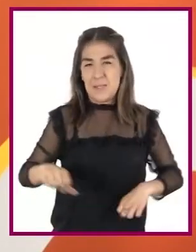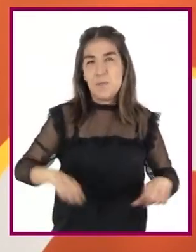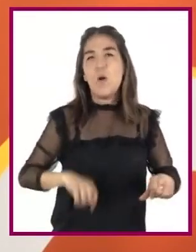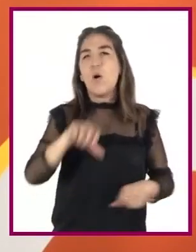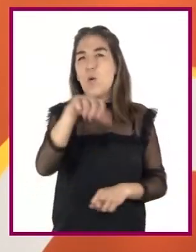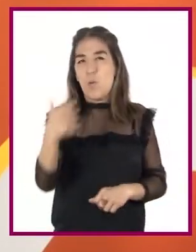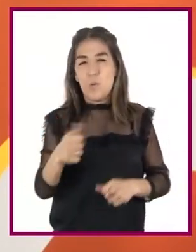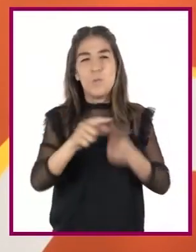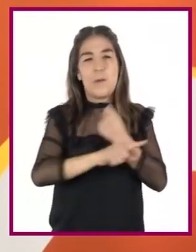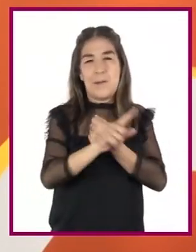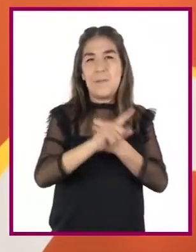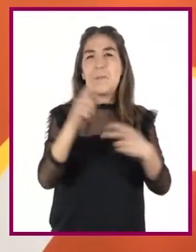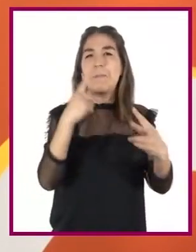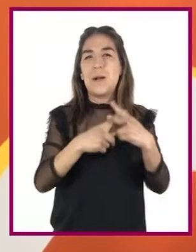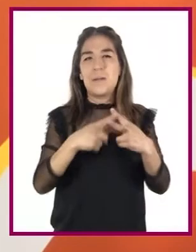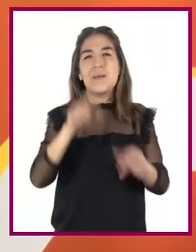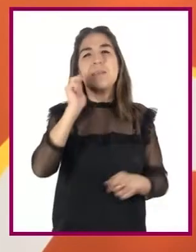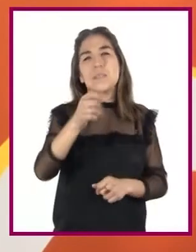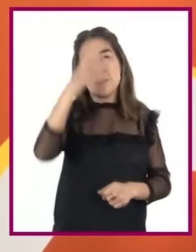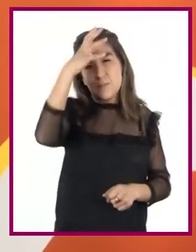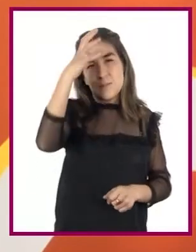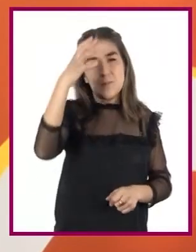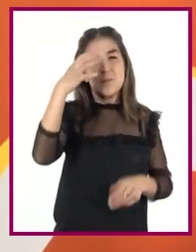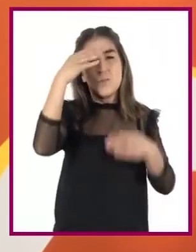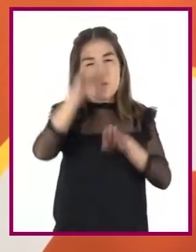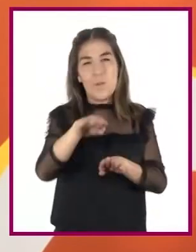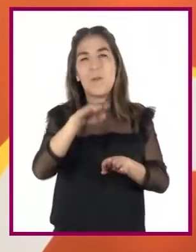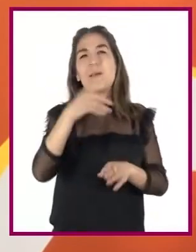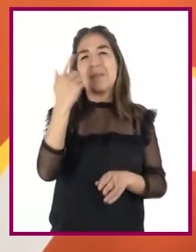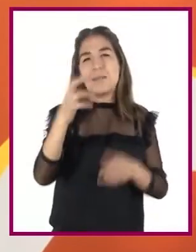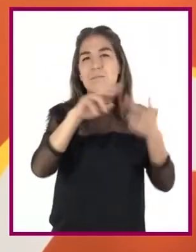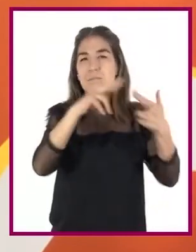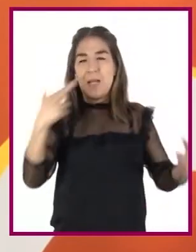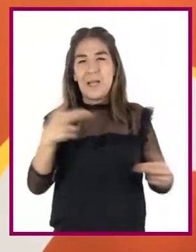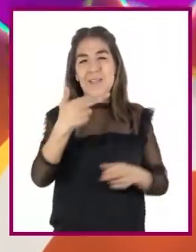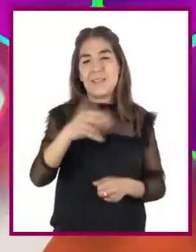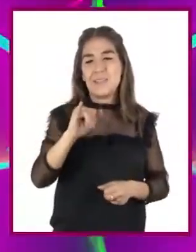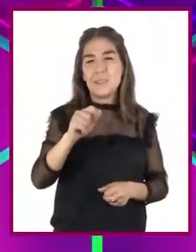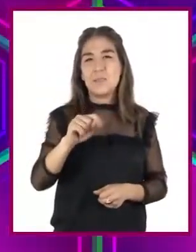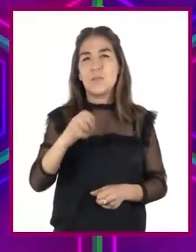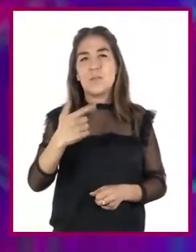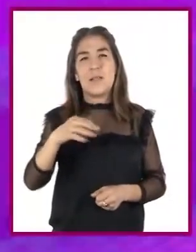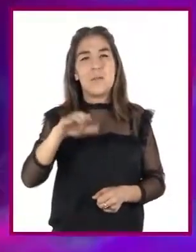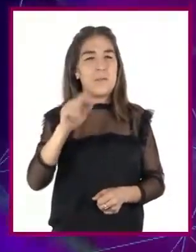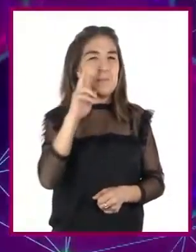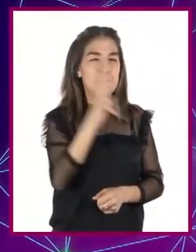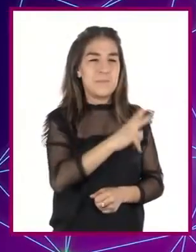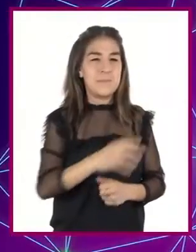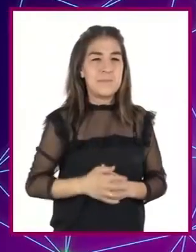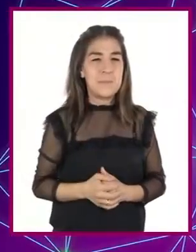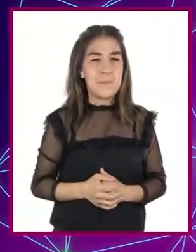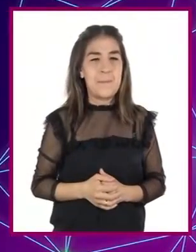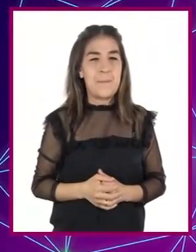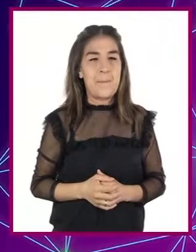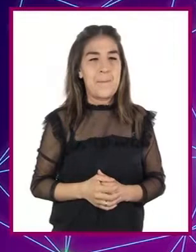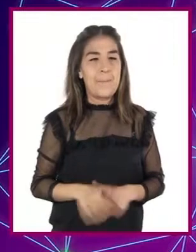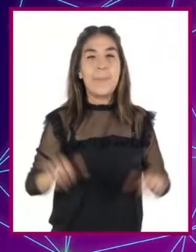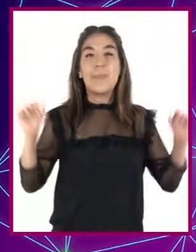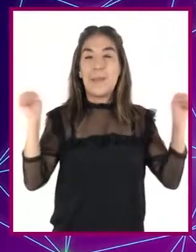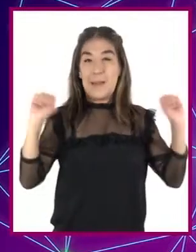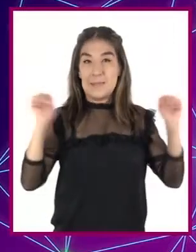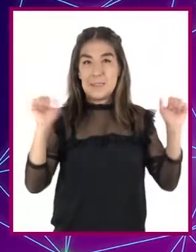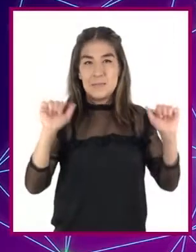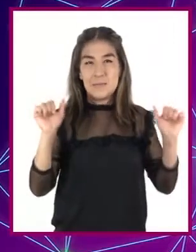donde estudiaremos otros aspectos relacionados con el histograma. Vayamos a ella. El atletismo es otra